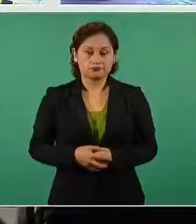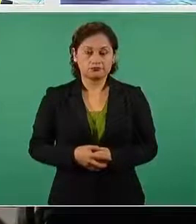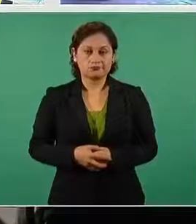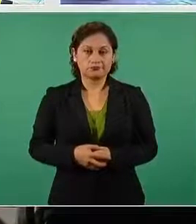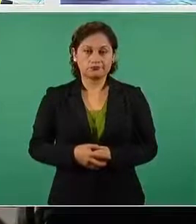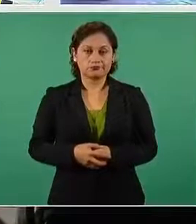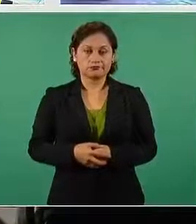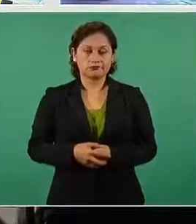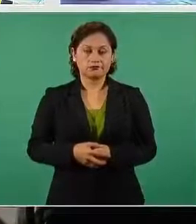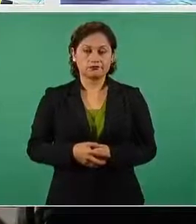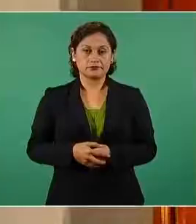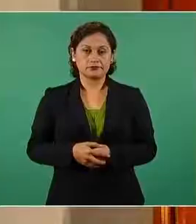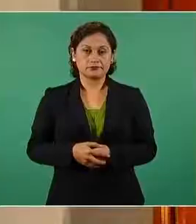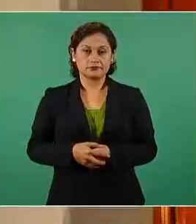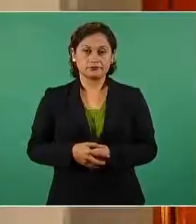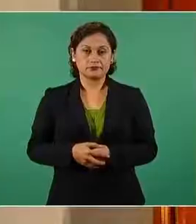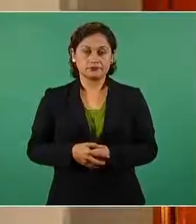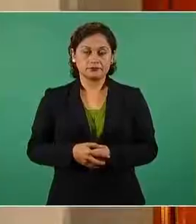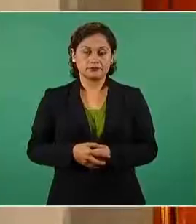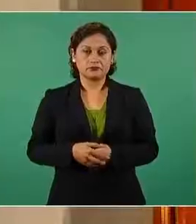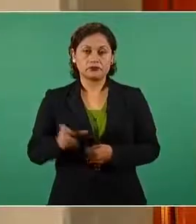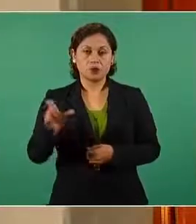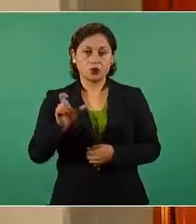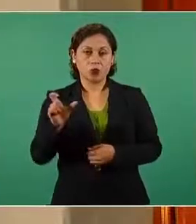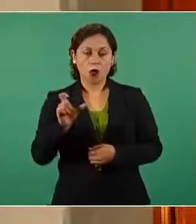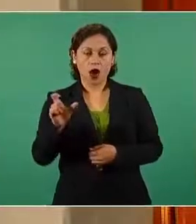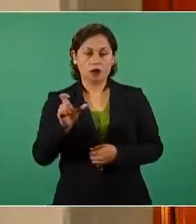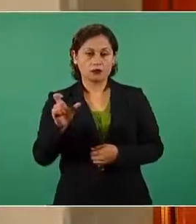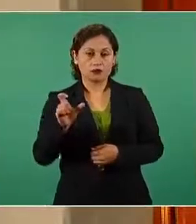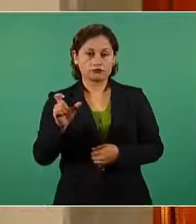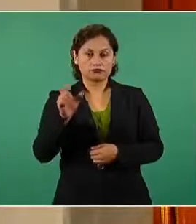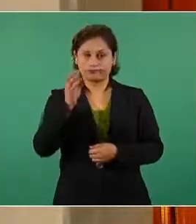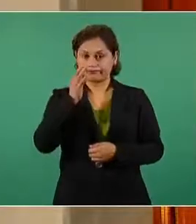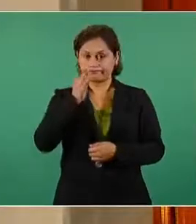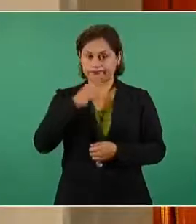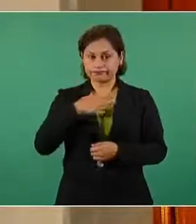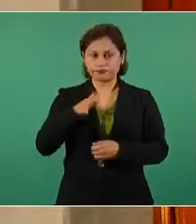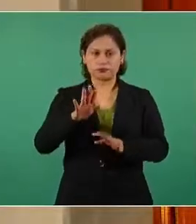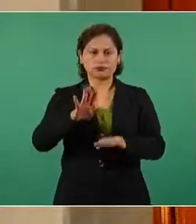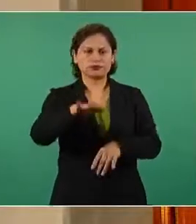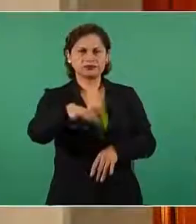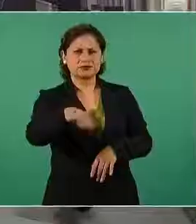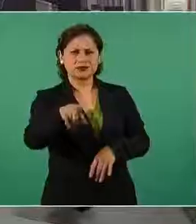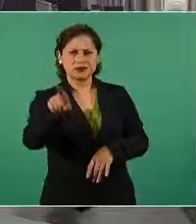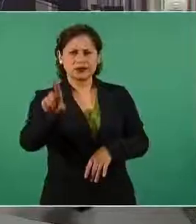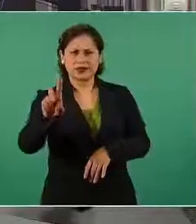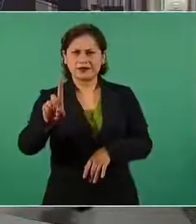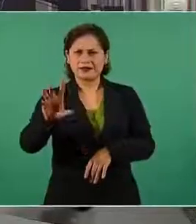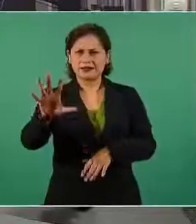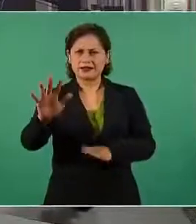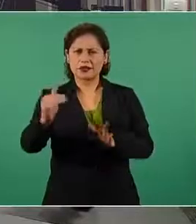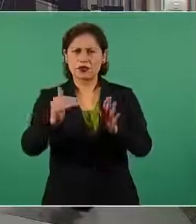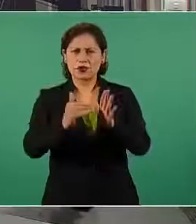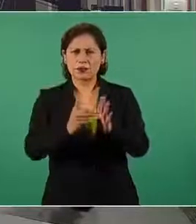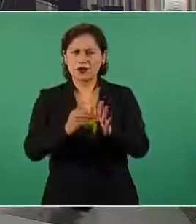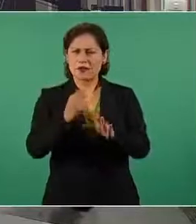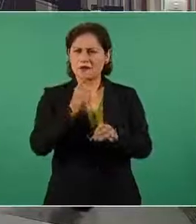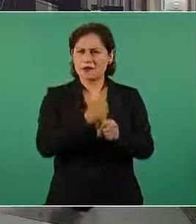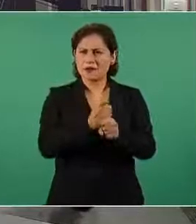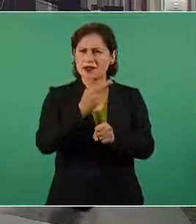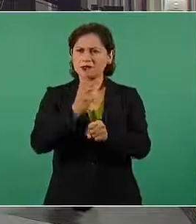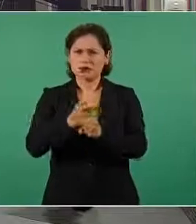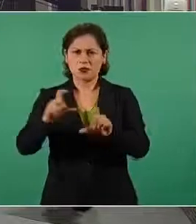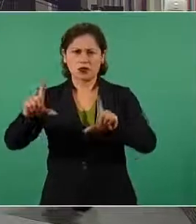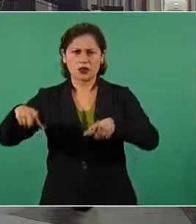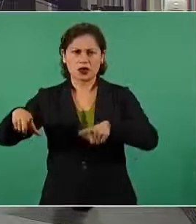realizó nuestro personal desde el primer momento que se empezó a tener la coordinación. En la primera o segunda lámina decía